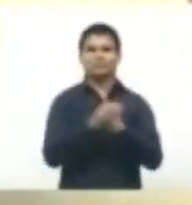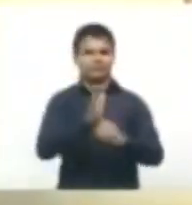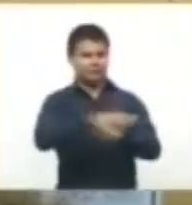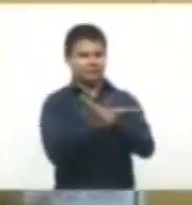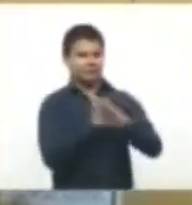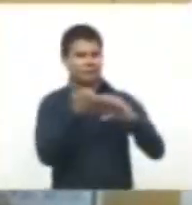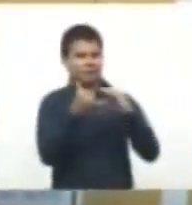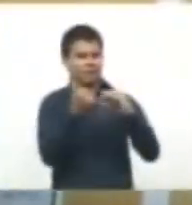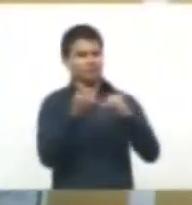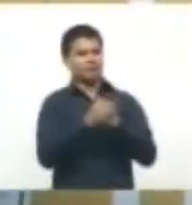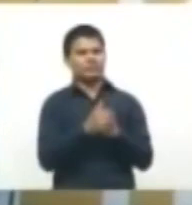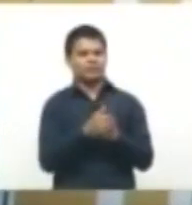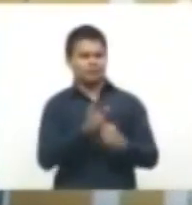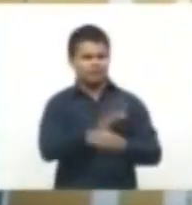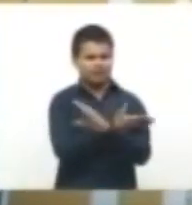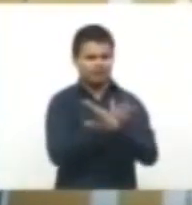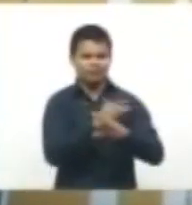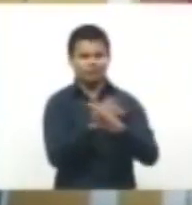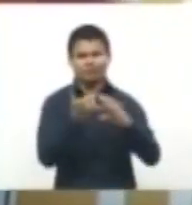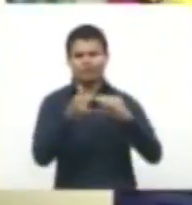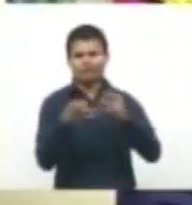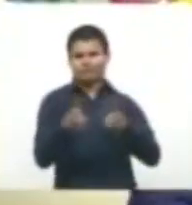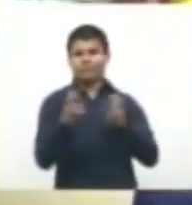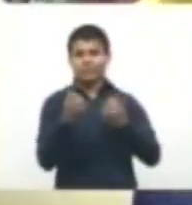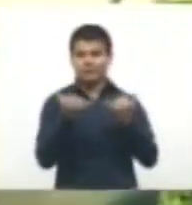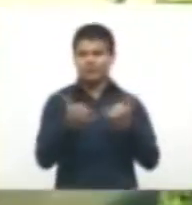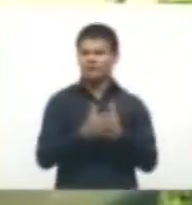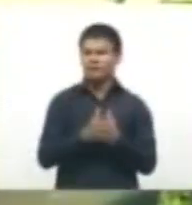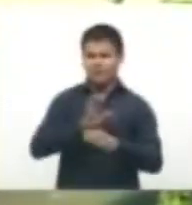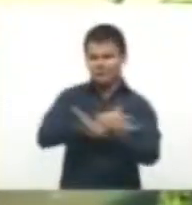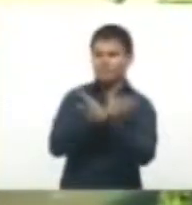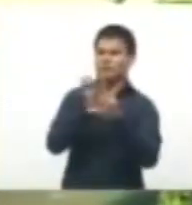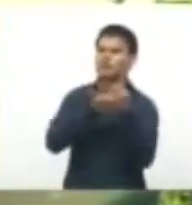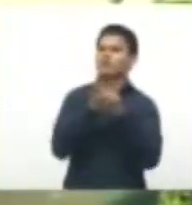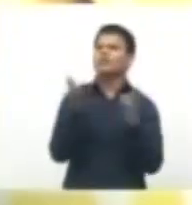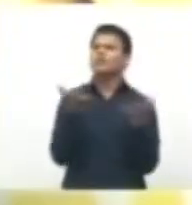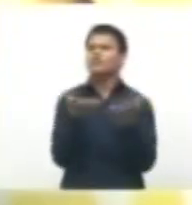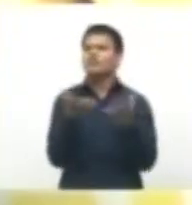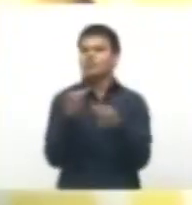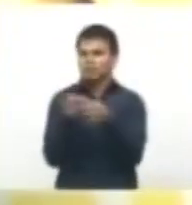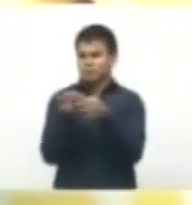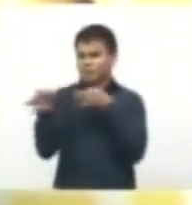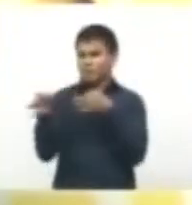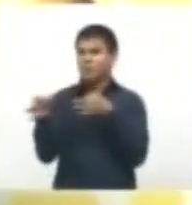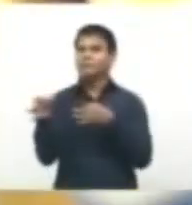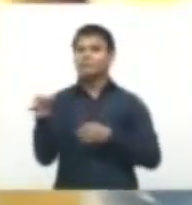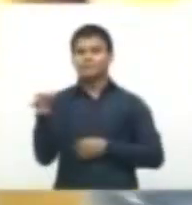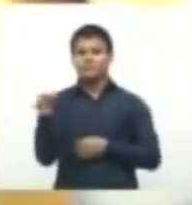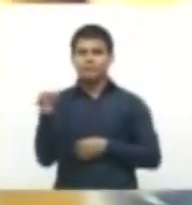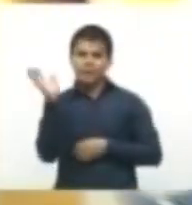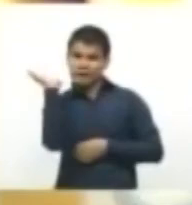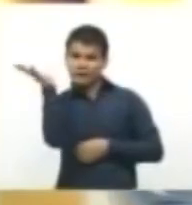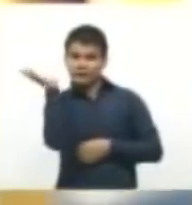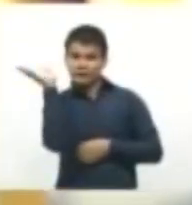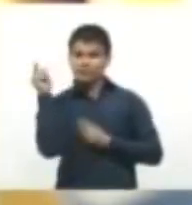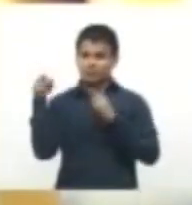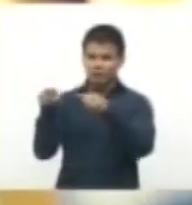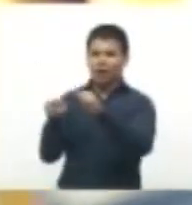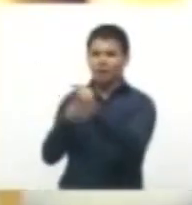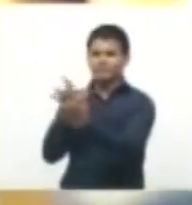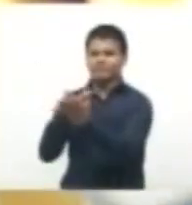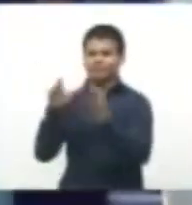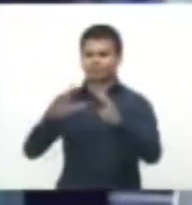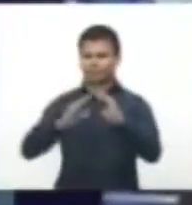José Martelo, el WhatsApp de moda. Este tema, este video fue grabado allá en el municipio del Carmen de Bolívar y partes aquí en la mansión, en una